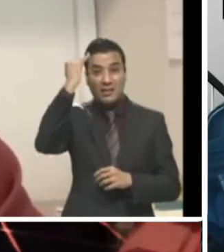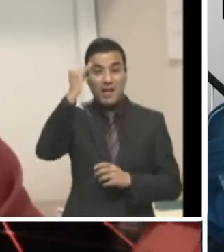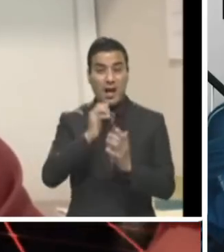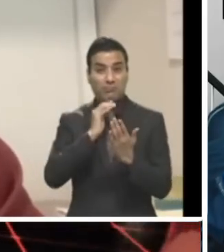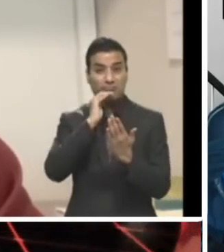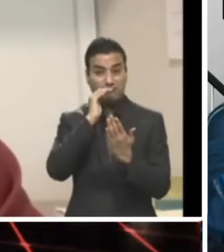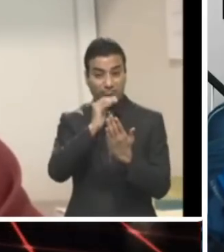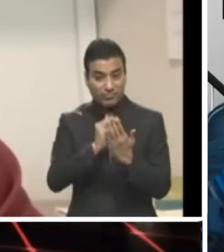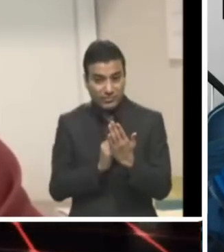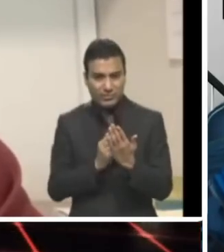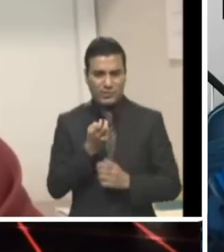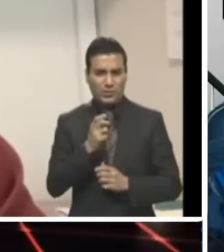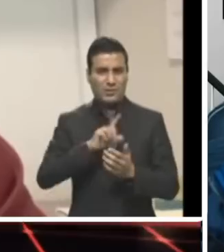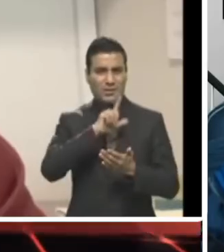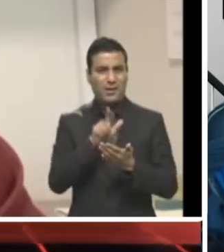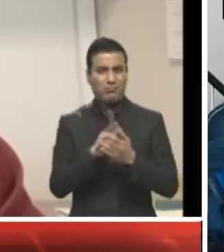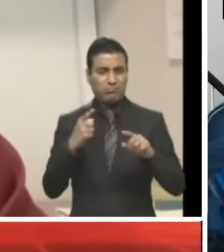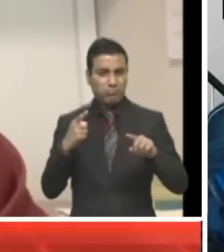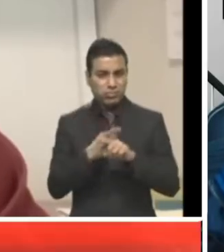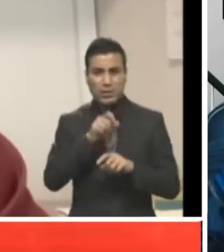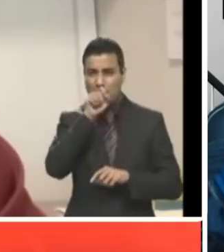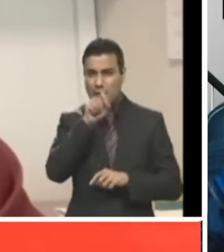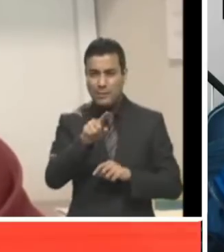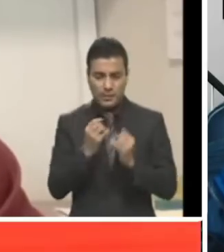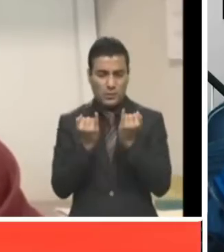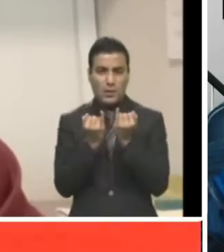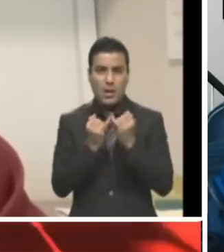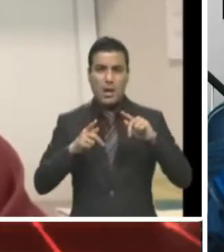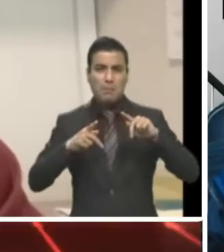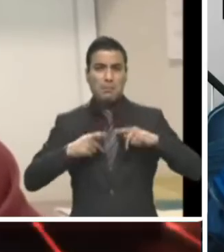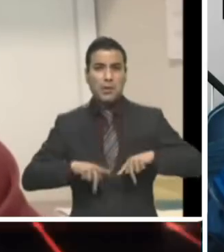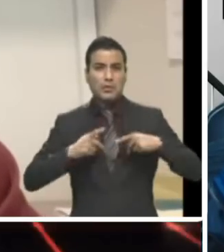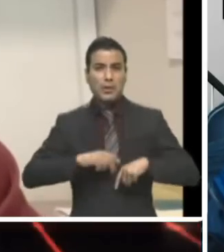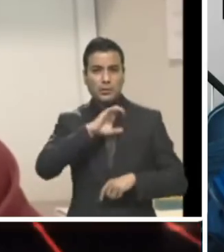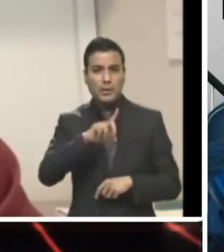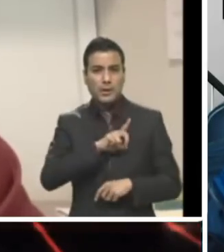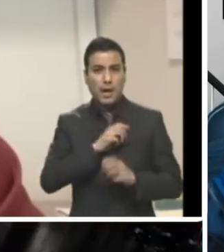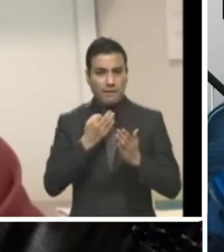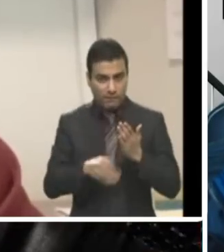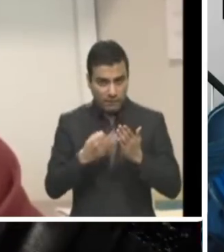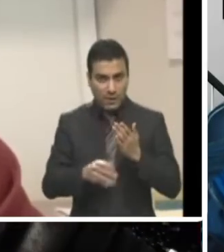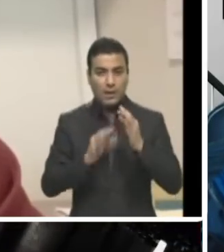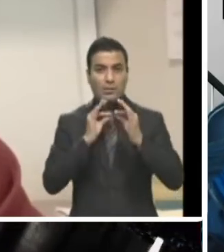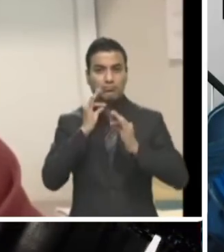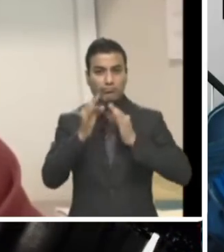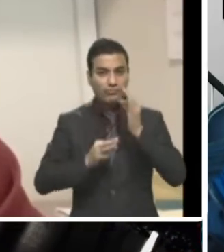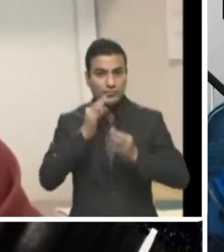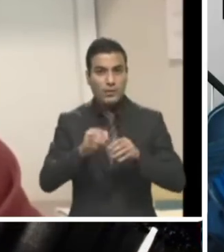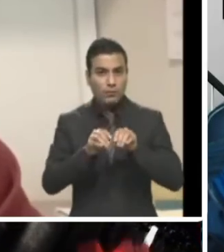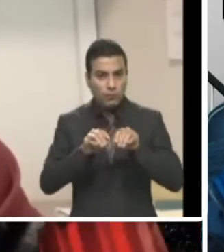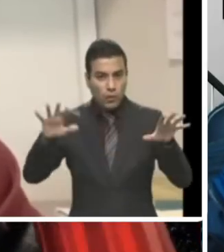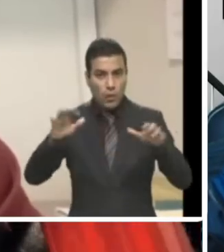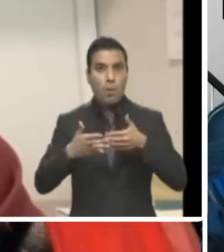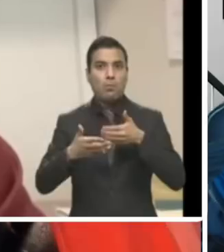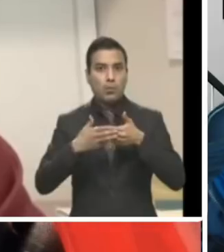emisión de la ley desde que no se informó a la ciudadanía no se estaba informando a la ciudadanía de que había un proceso de revocación